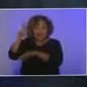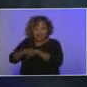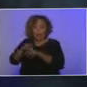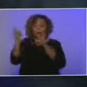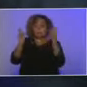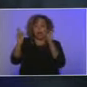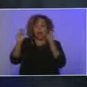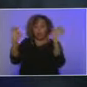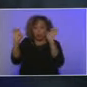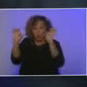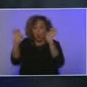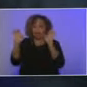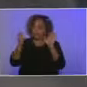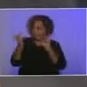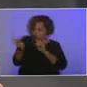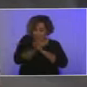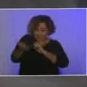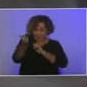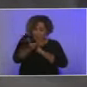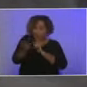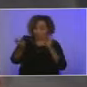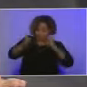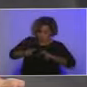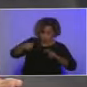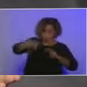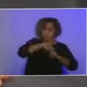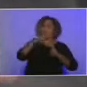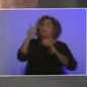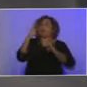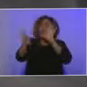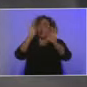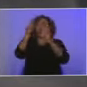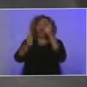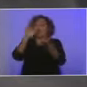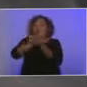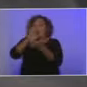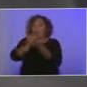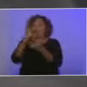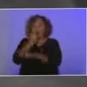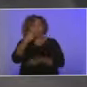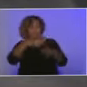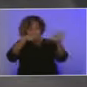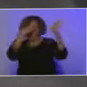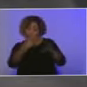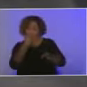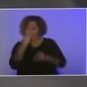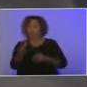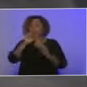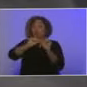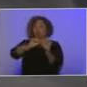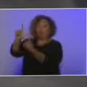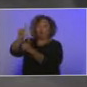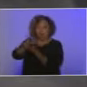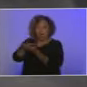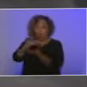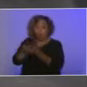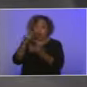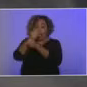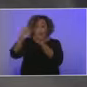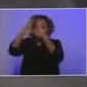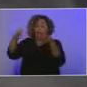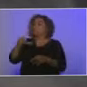de emergencia, para entonces decidir qué escuelas se van a utilizar, porque Ferdinand, te garantizo que todas las escuelas que tienen como refugio